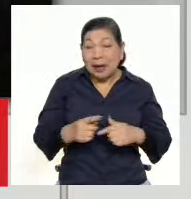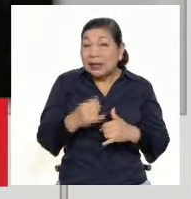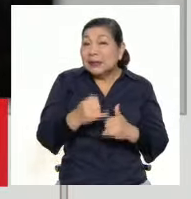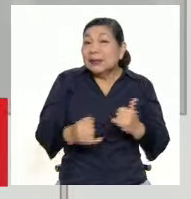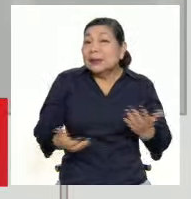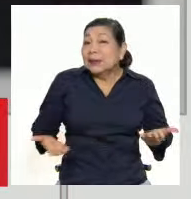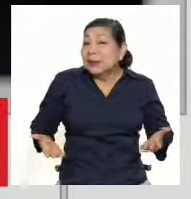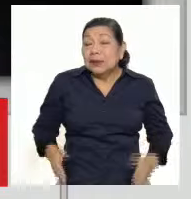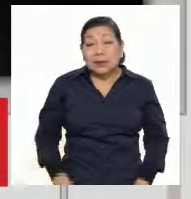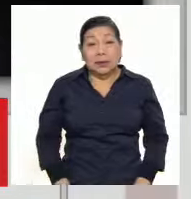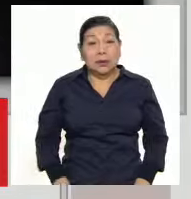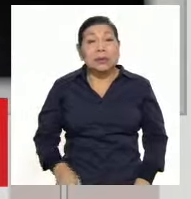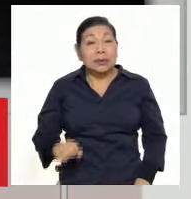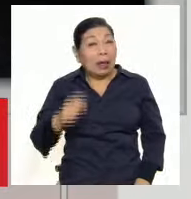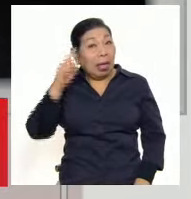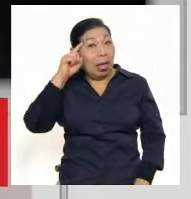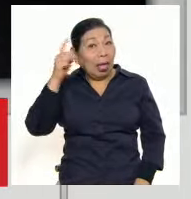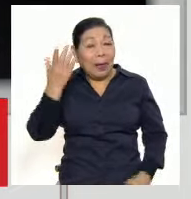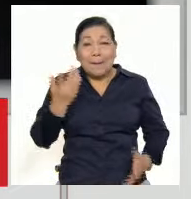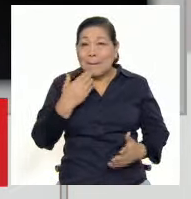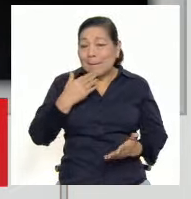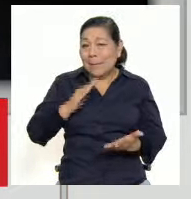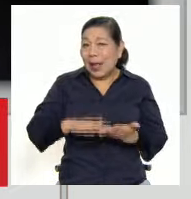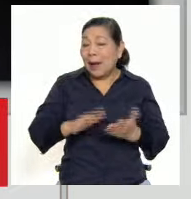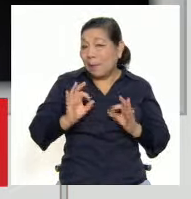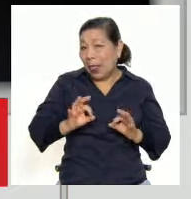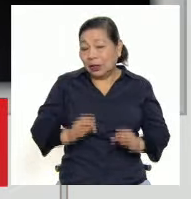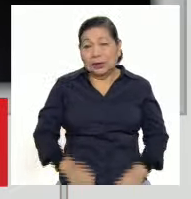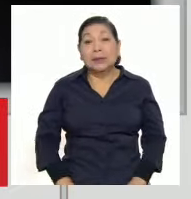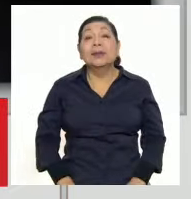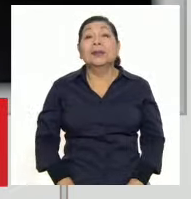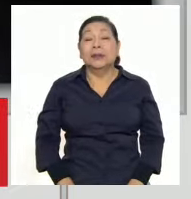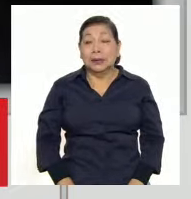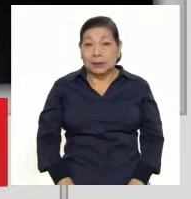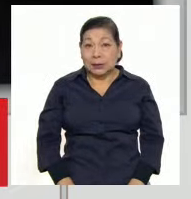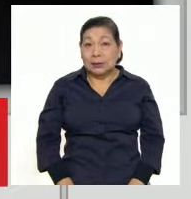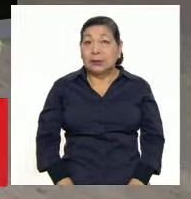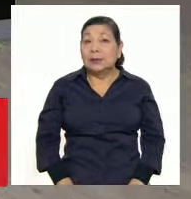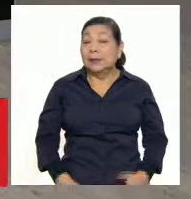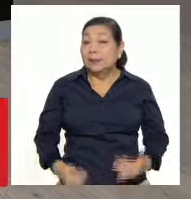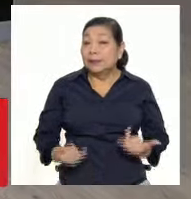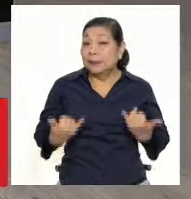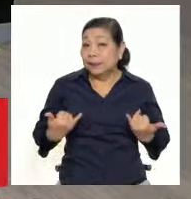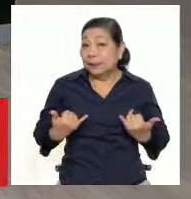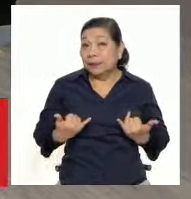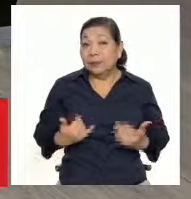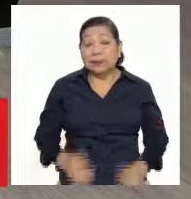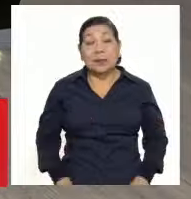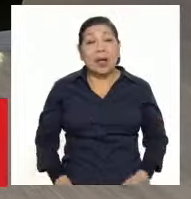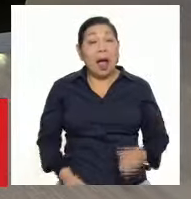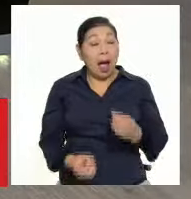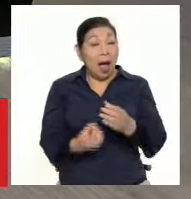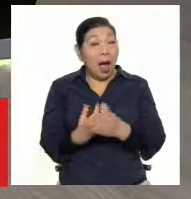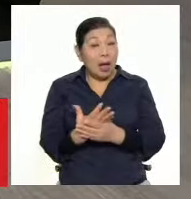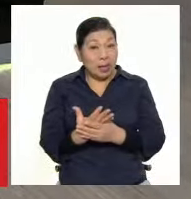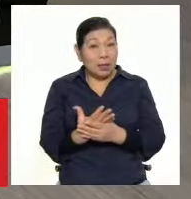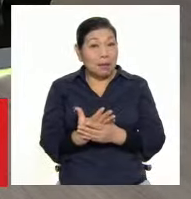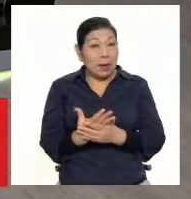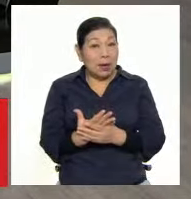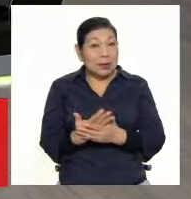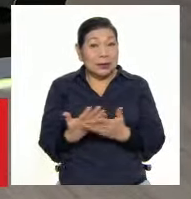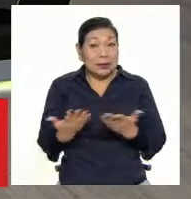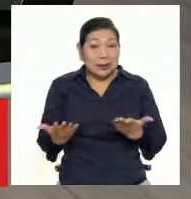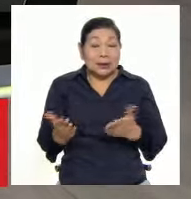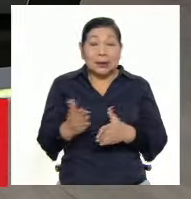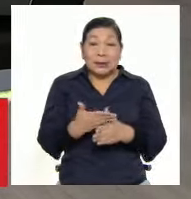final, nosotros hemos creado toda esta situación de riesgo. Así es. Ahora, lo que ha ocurrido en esta zona de Arequipa también creo